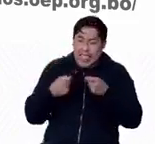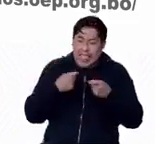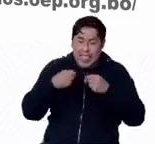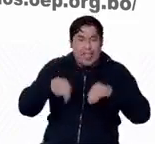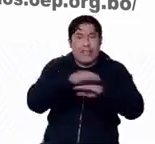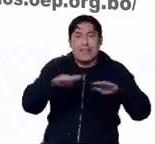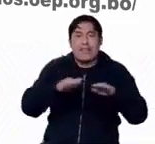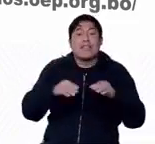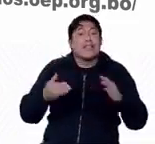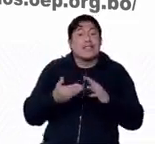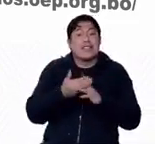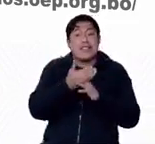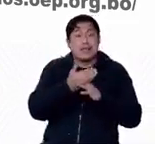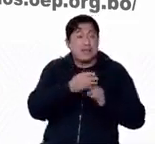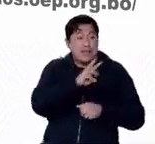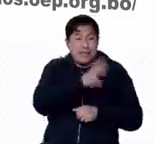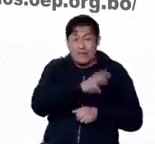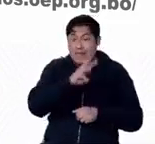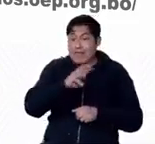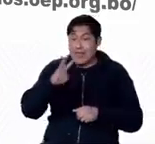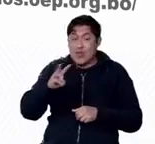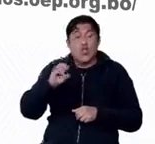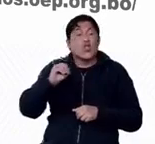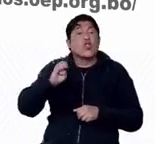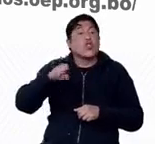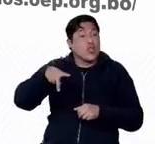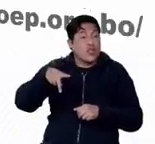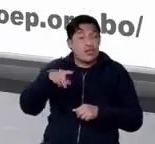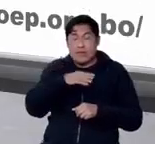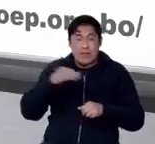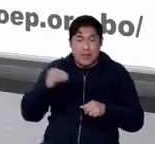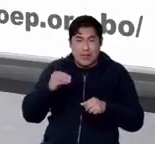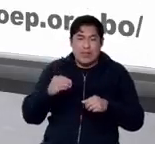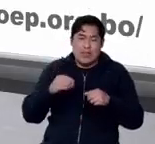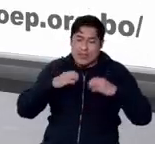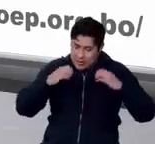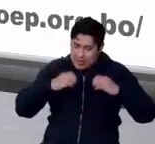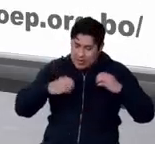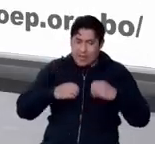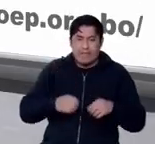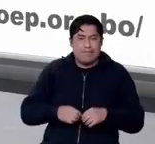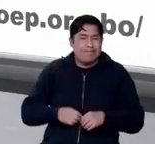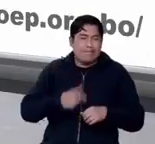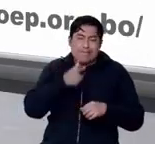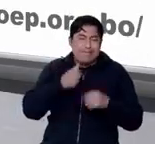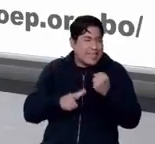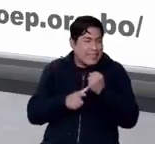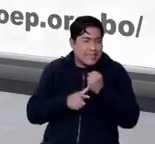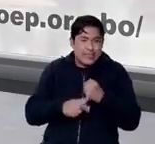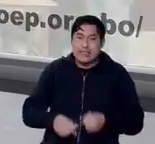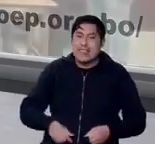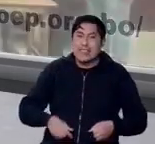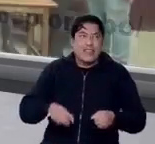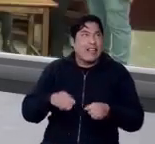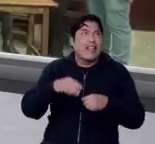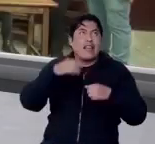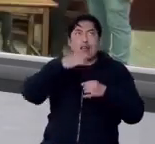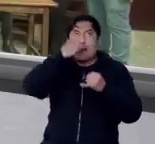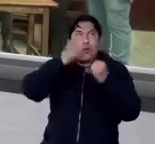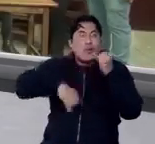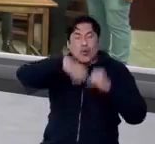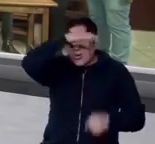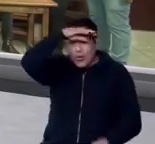y jurados electorales, puedes hacerlo a través de la página web del órgano electoral y la plataforma de capacitación a jurados.